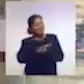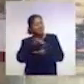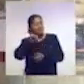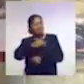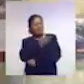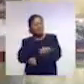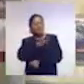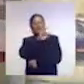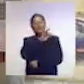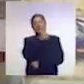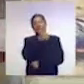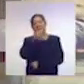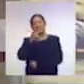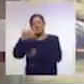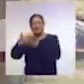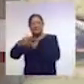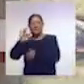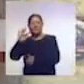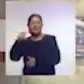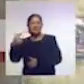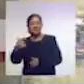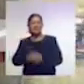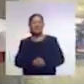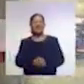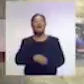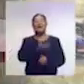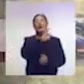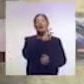tarde, 466-1547,